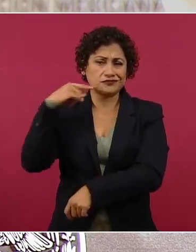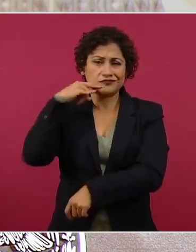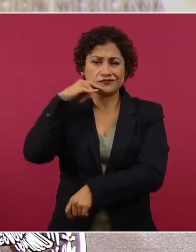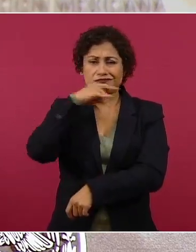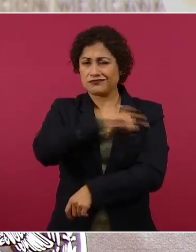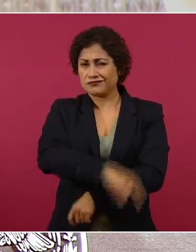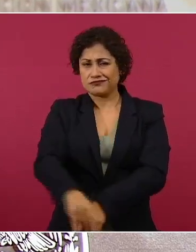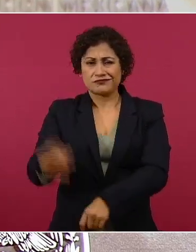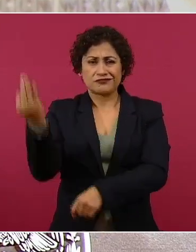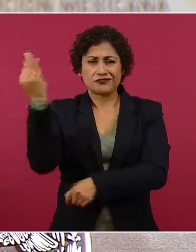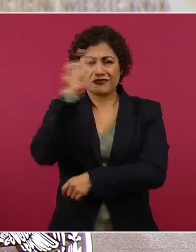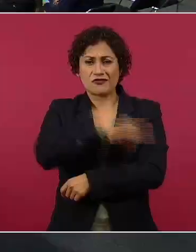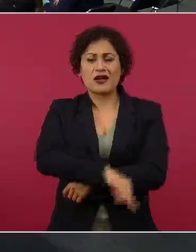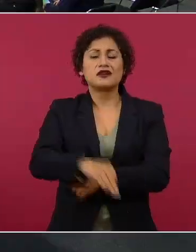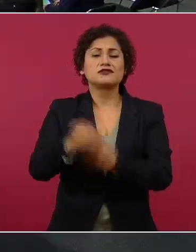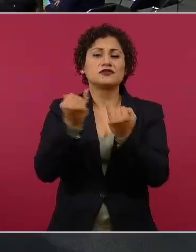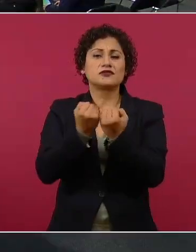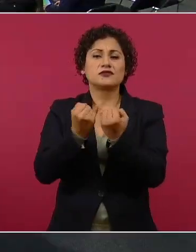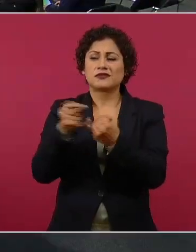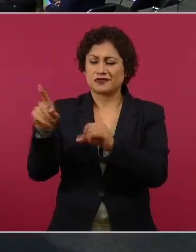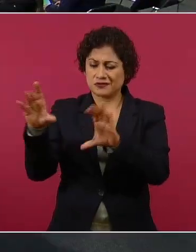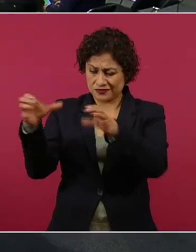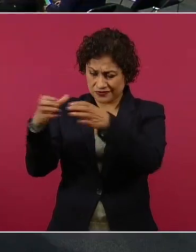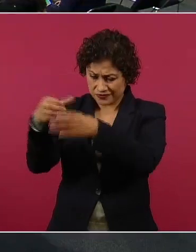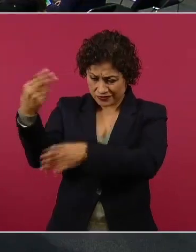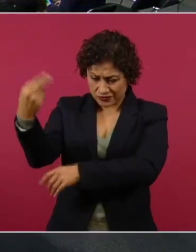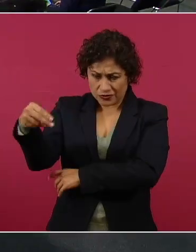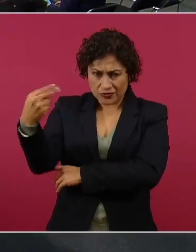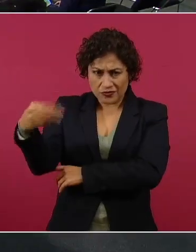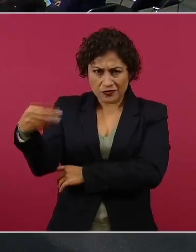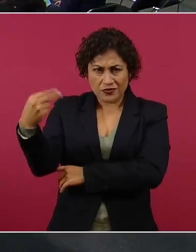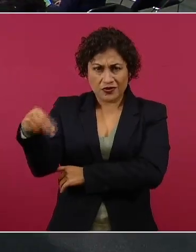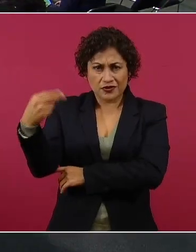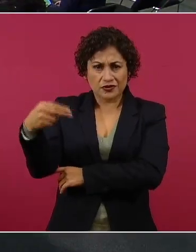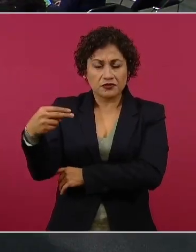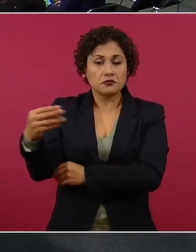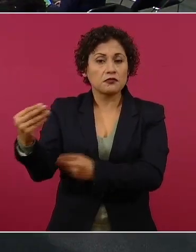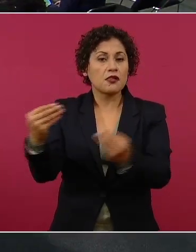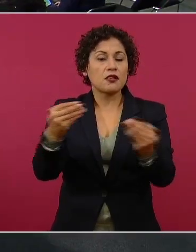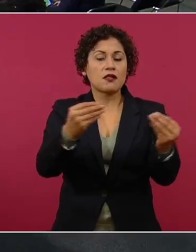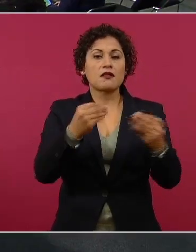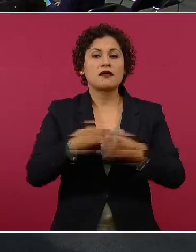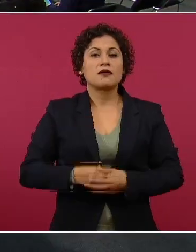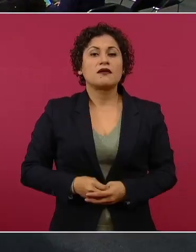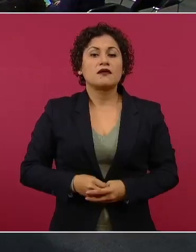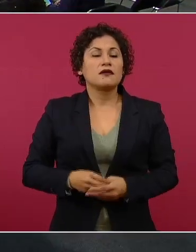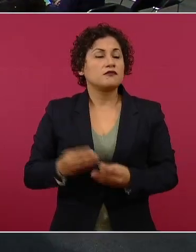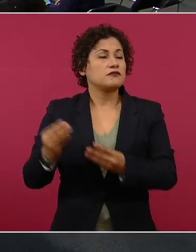No sé cómo se llama ese organismo.